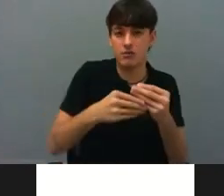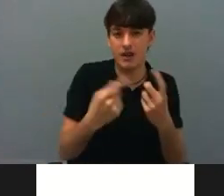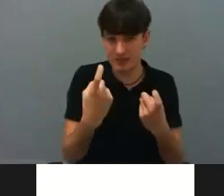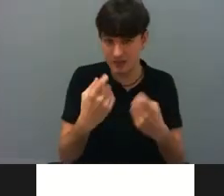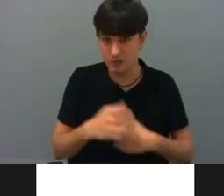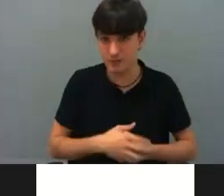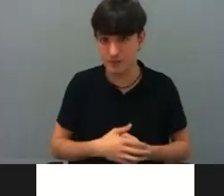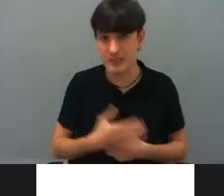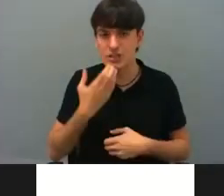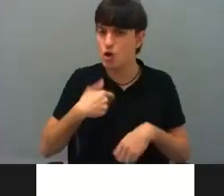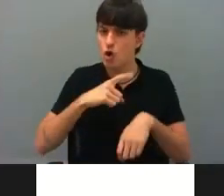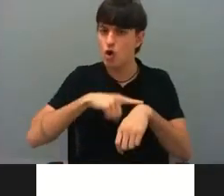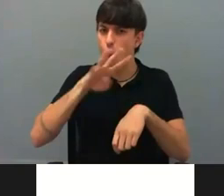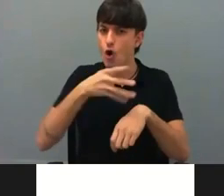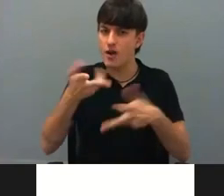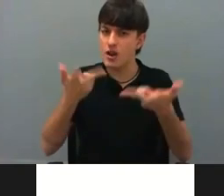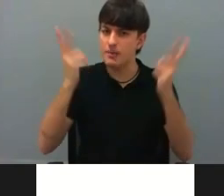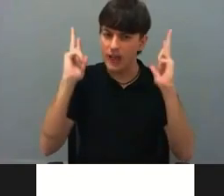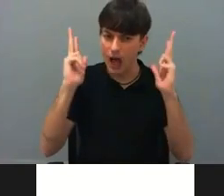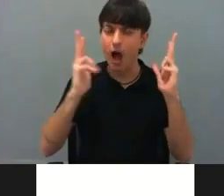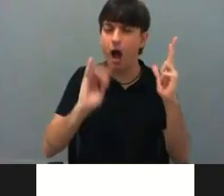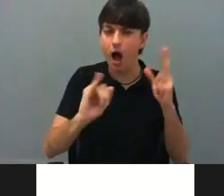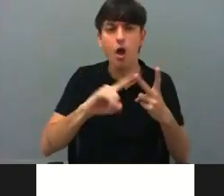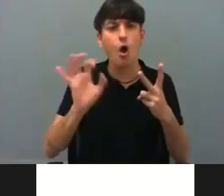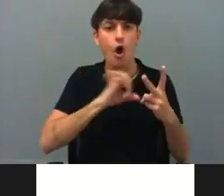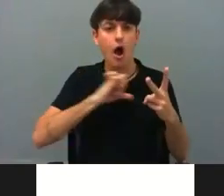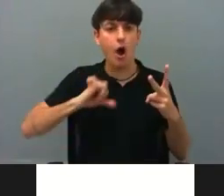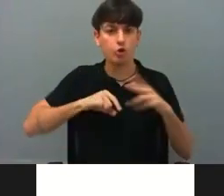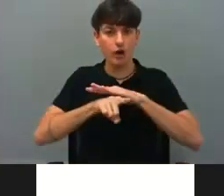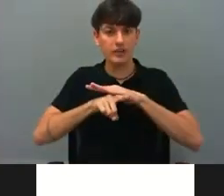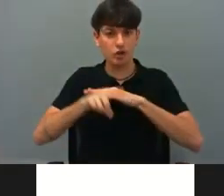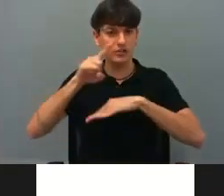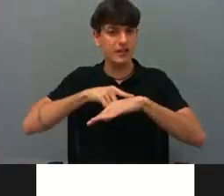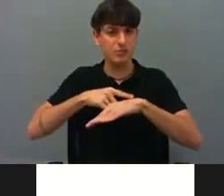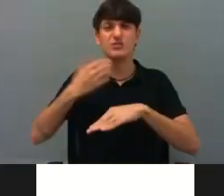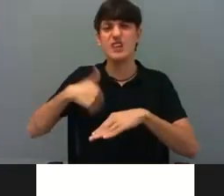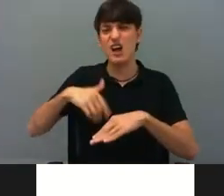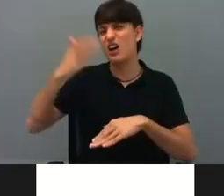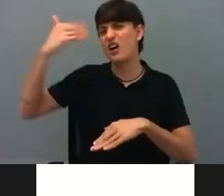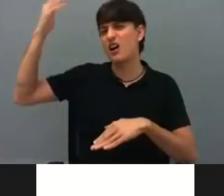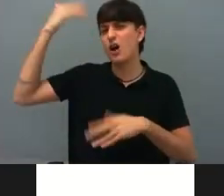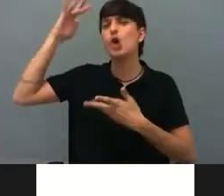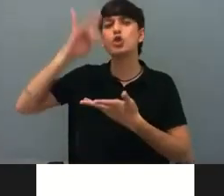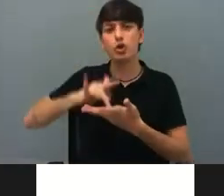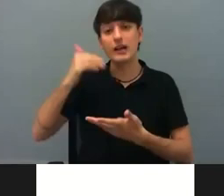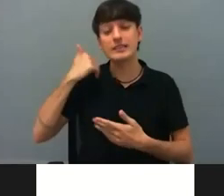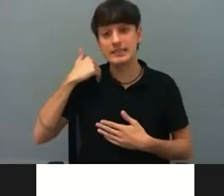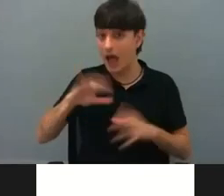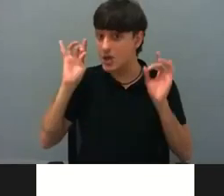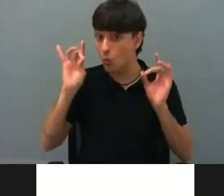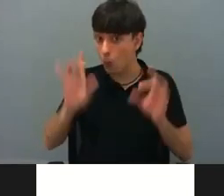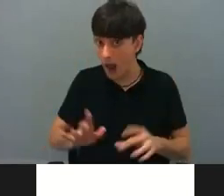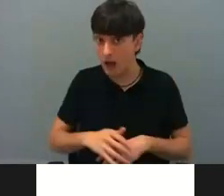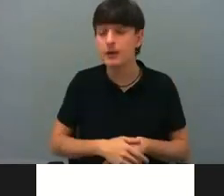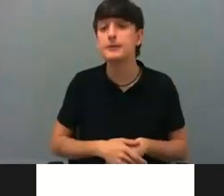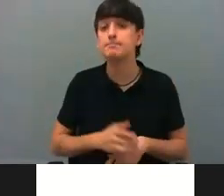flexibilidad horaria, si yo tuviera capacidad de autogestionar mi tiempo como ya lo tuve en algún otro momento, entonces